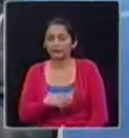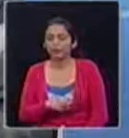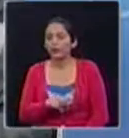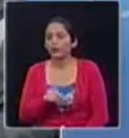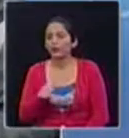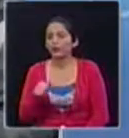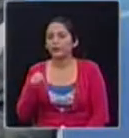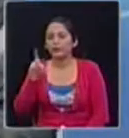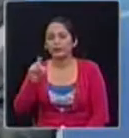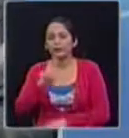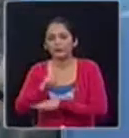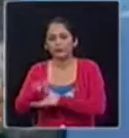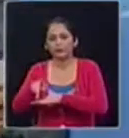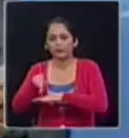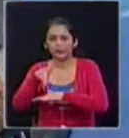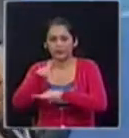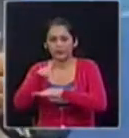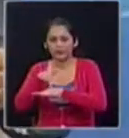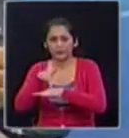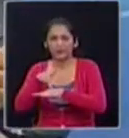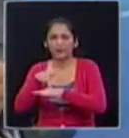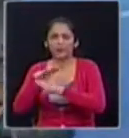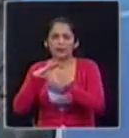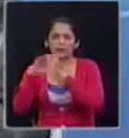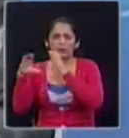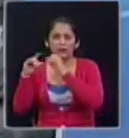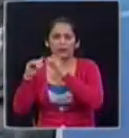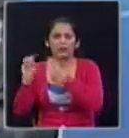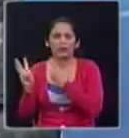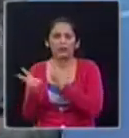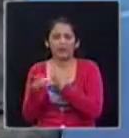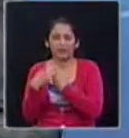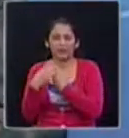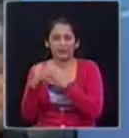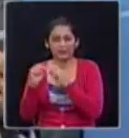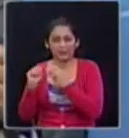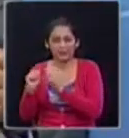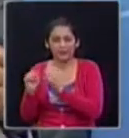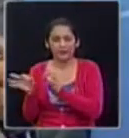de esta propuesta, de este proyecto de regulación de las redes sociales. Ya volvemos, no se vayan.